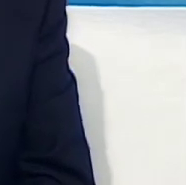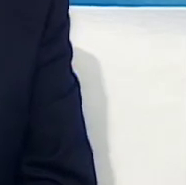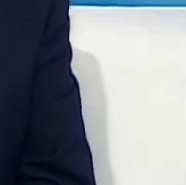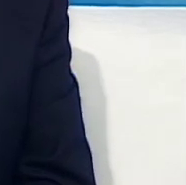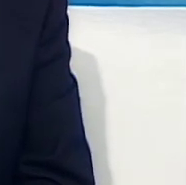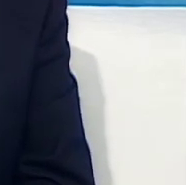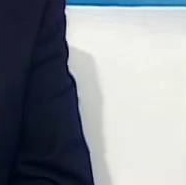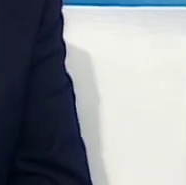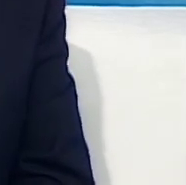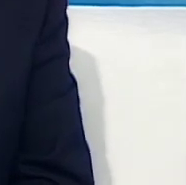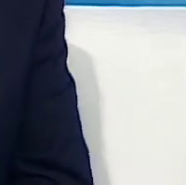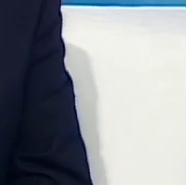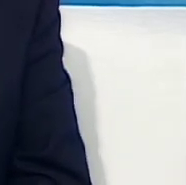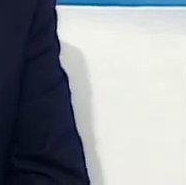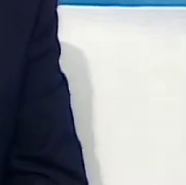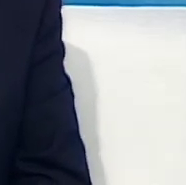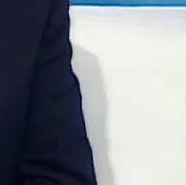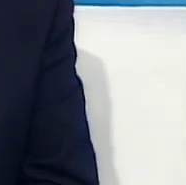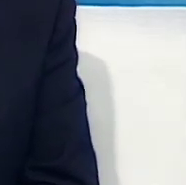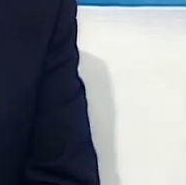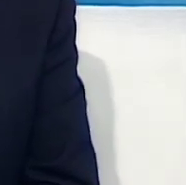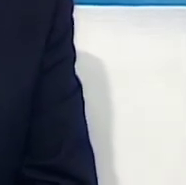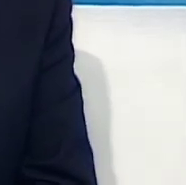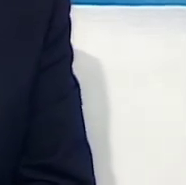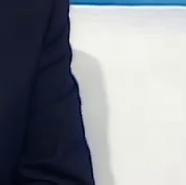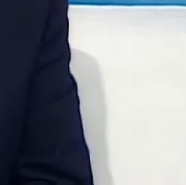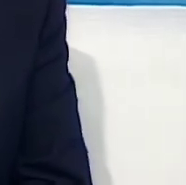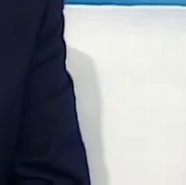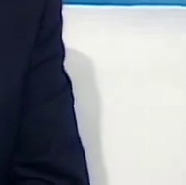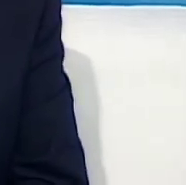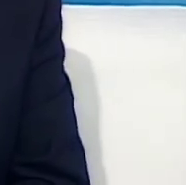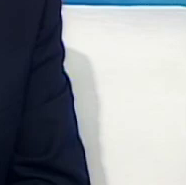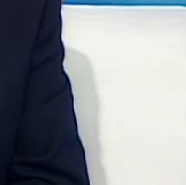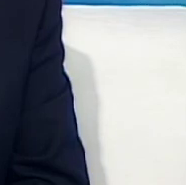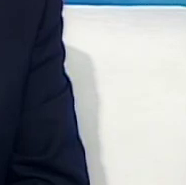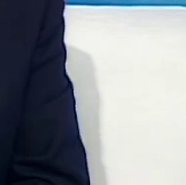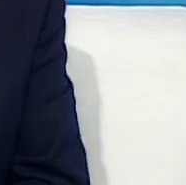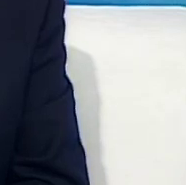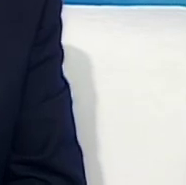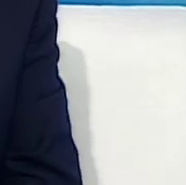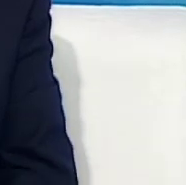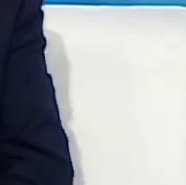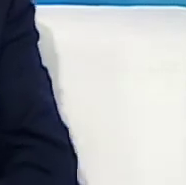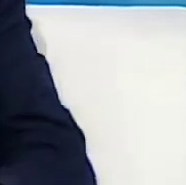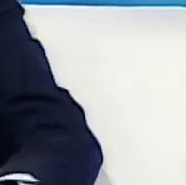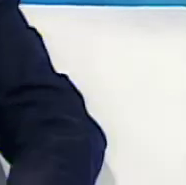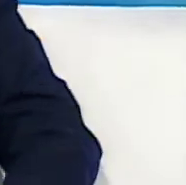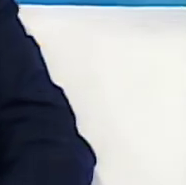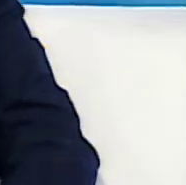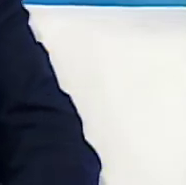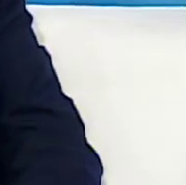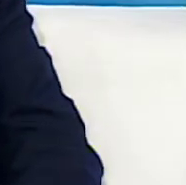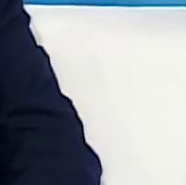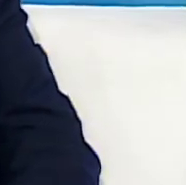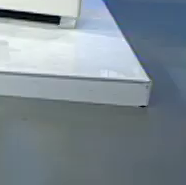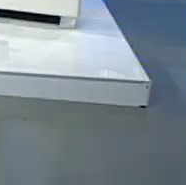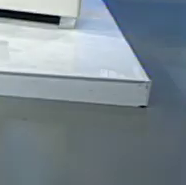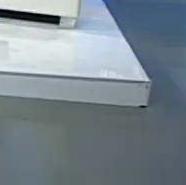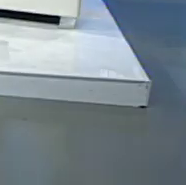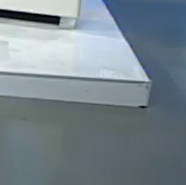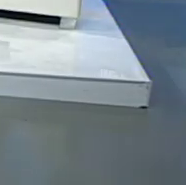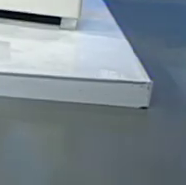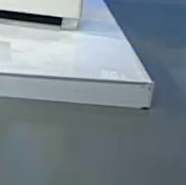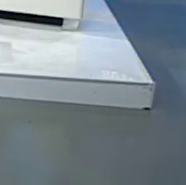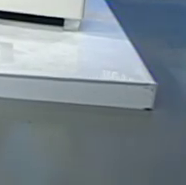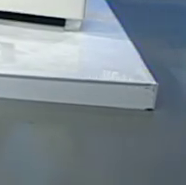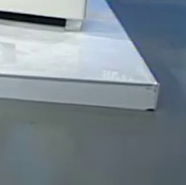estamos comprando en toda América Latina, que nos están chuleando, por cierto, además? Esa para mí es una respuesta muy concreta. Se agotó el tiempo, pero rápidamente está previsto